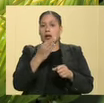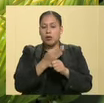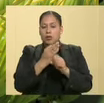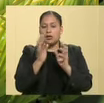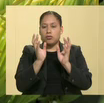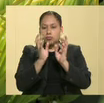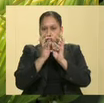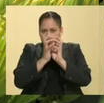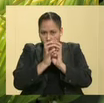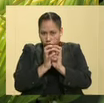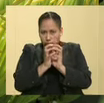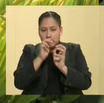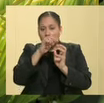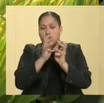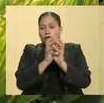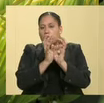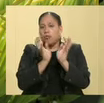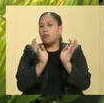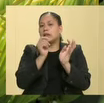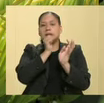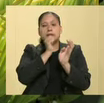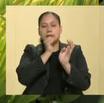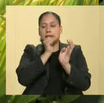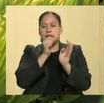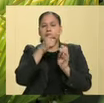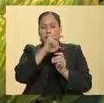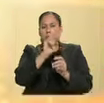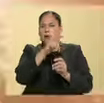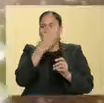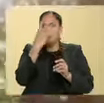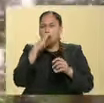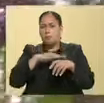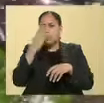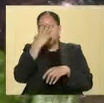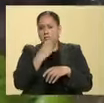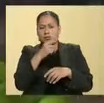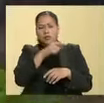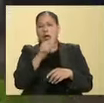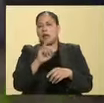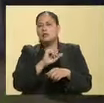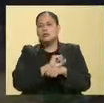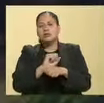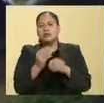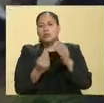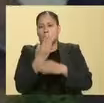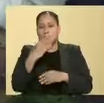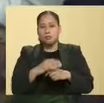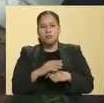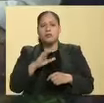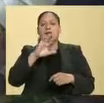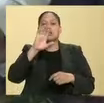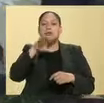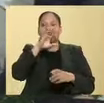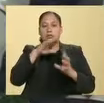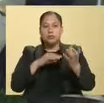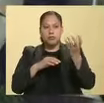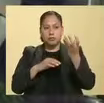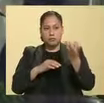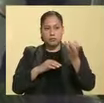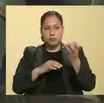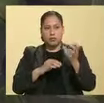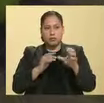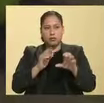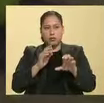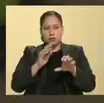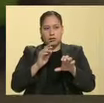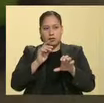capullo, todavía no están floreadas. Pero son más ricas así, tiernitas. Es una cebolla. La